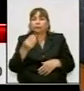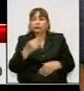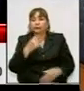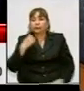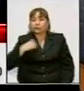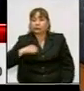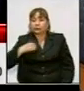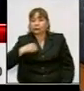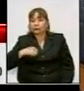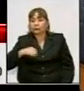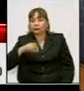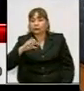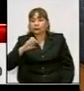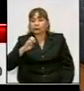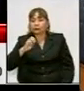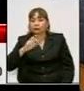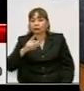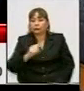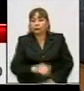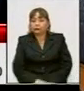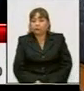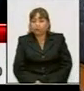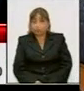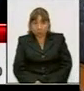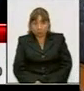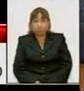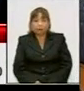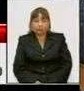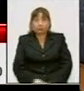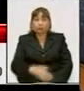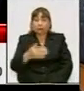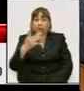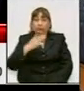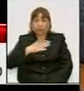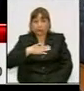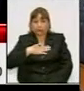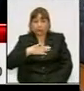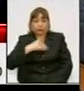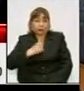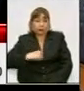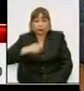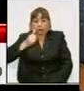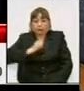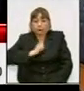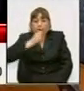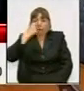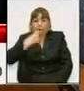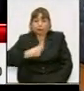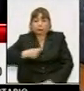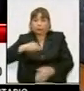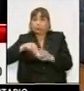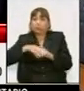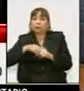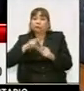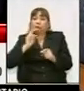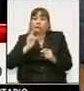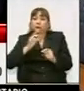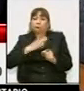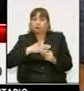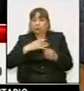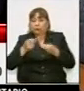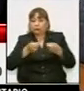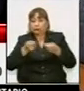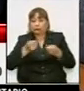alcalde distrital de La Perla por Chimpún Callao? Por eso, mi hija política tomó sus decisiones personales, renunció a mi movimiento